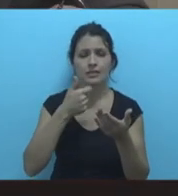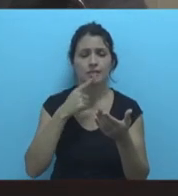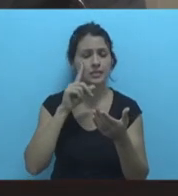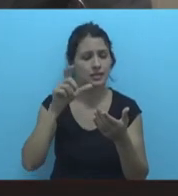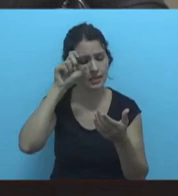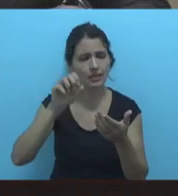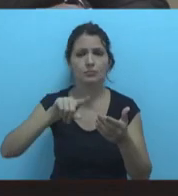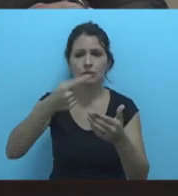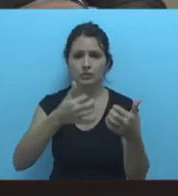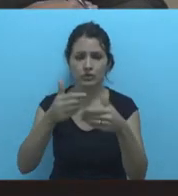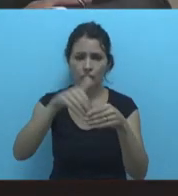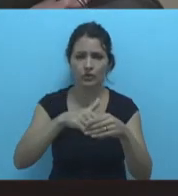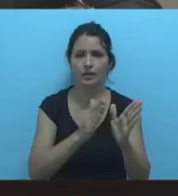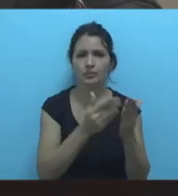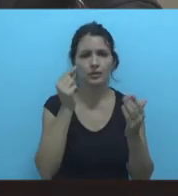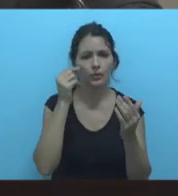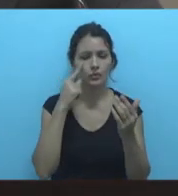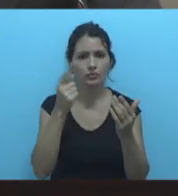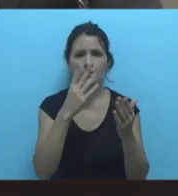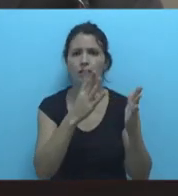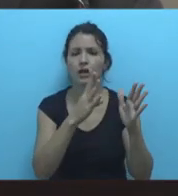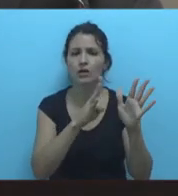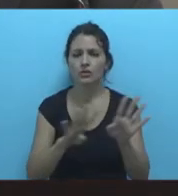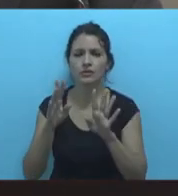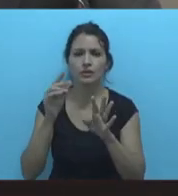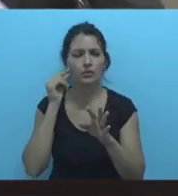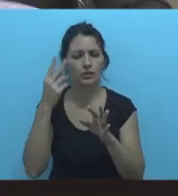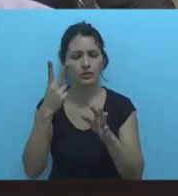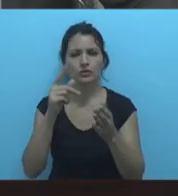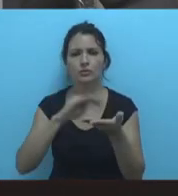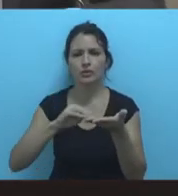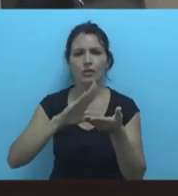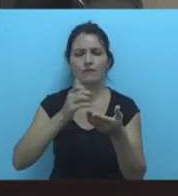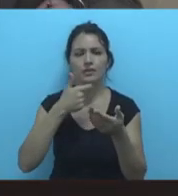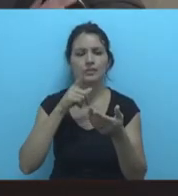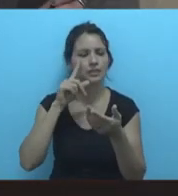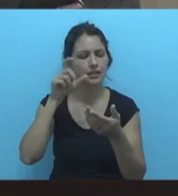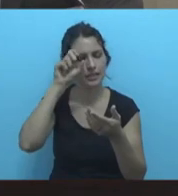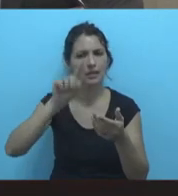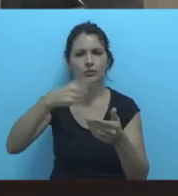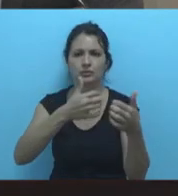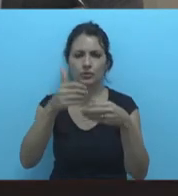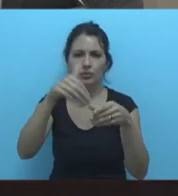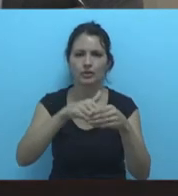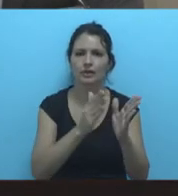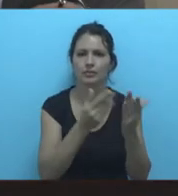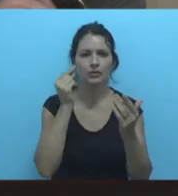una sesión. Expediente 41.942, diputado Basile, preferencia para una sesión.